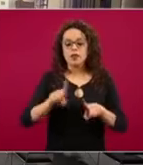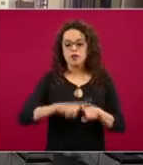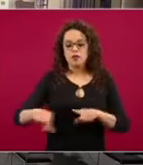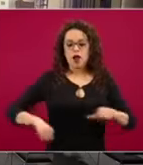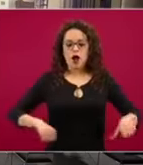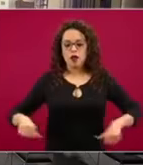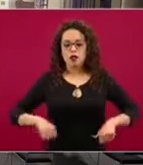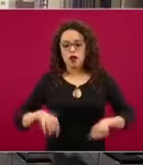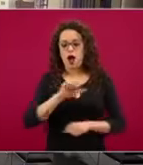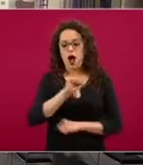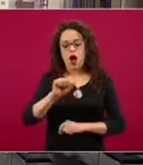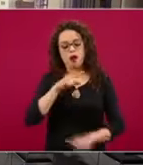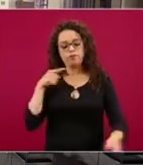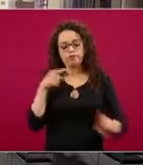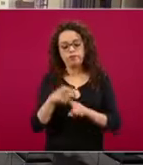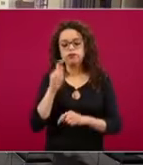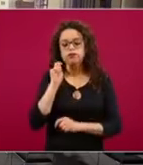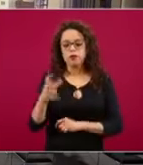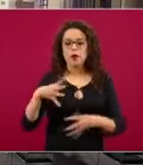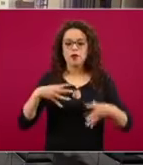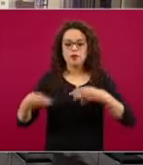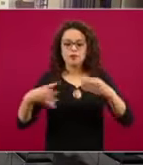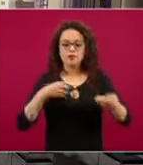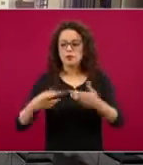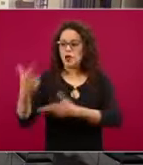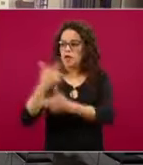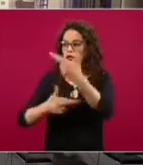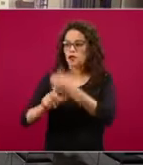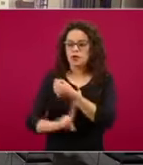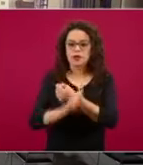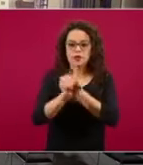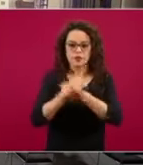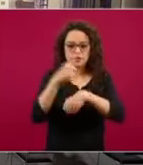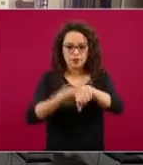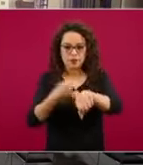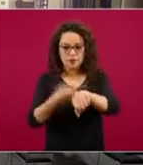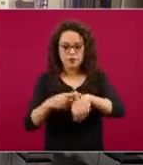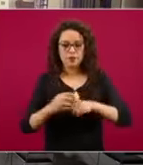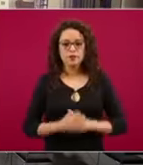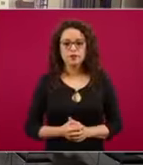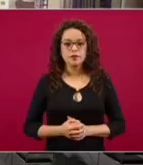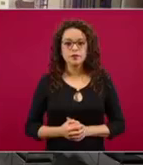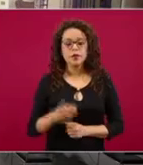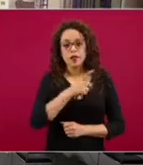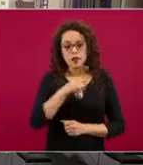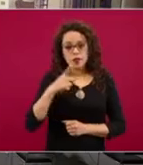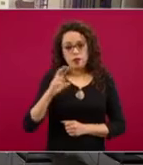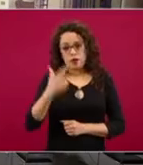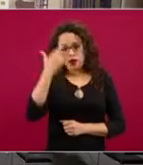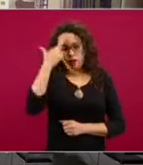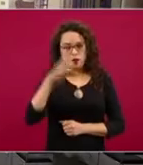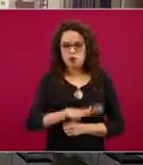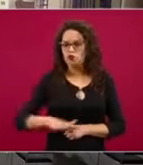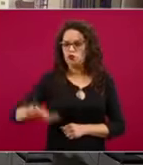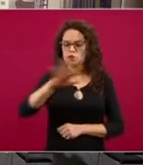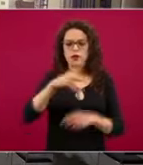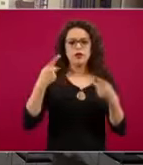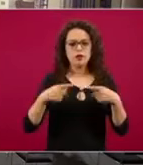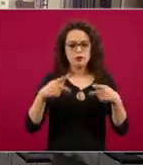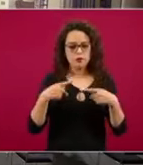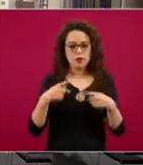específicamente en brotes. Tenemos que recordar siempre a la población que la epidemia